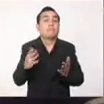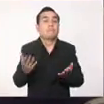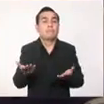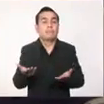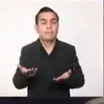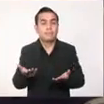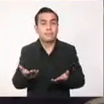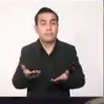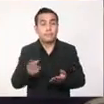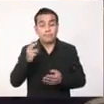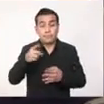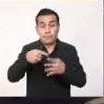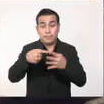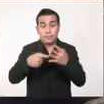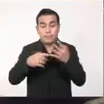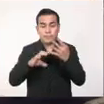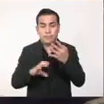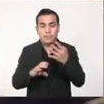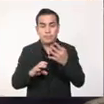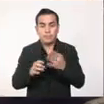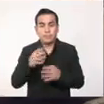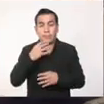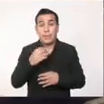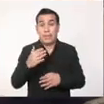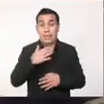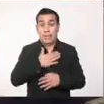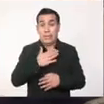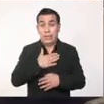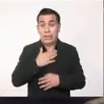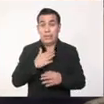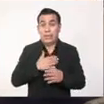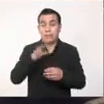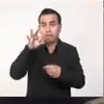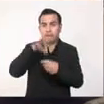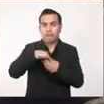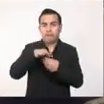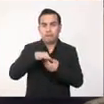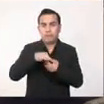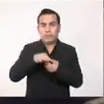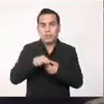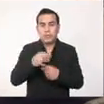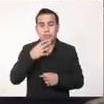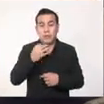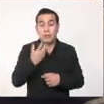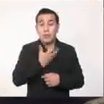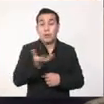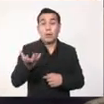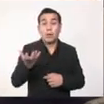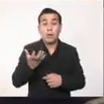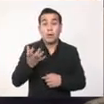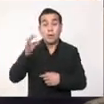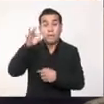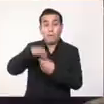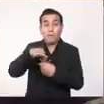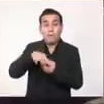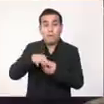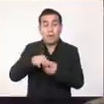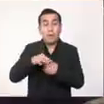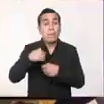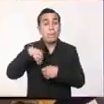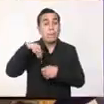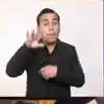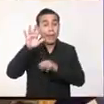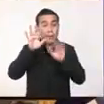entonces diría la Constitución, tendrán que ir a hacer una elección nacional en donde voten todos los salvadoreños mayores de